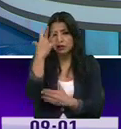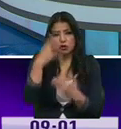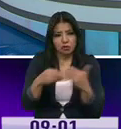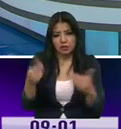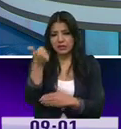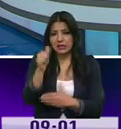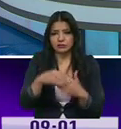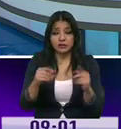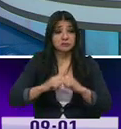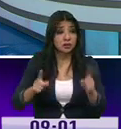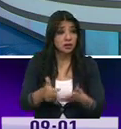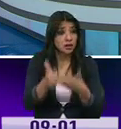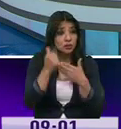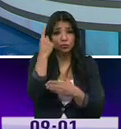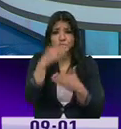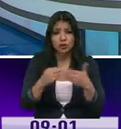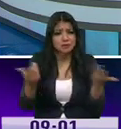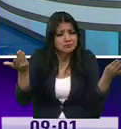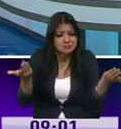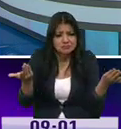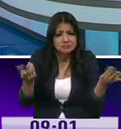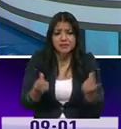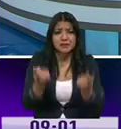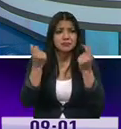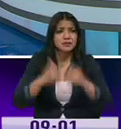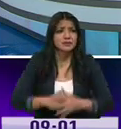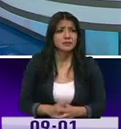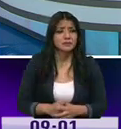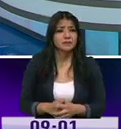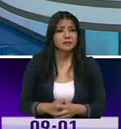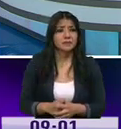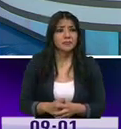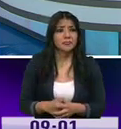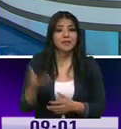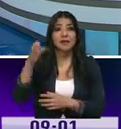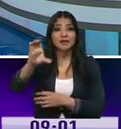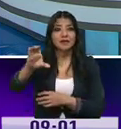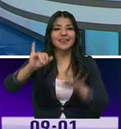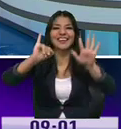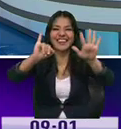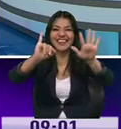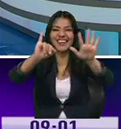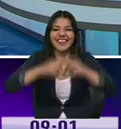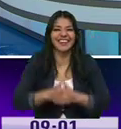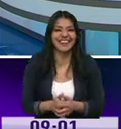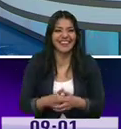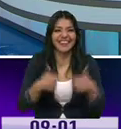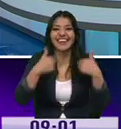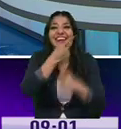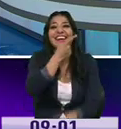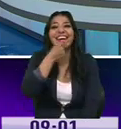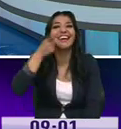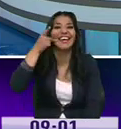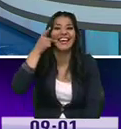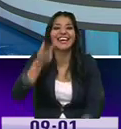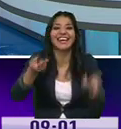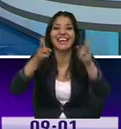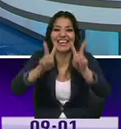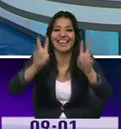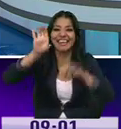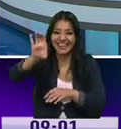televidentes nos ponen a ayudar un dolarito. ¿Qué para qué? ¿Y por qué dolarito? Le quitaste en pantalla a la Dianita? 6. Ay, perdóname, Dianita. La